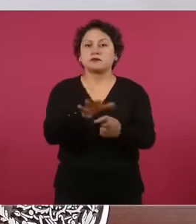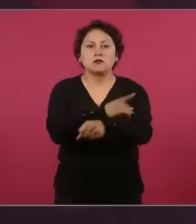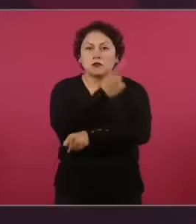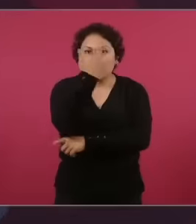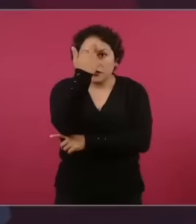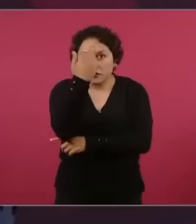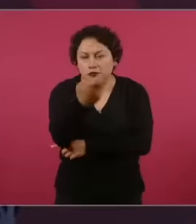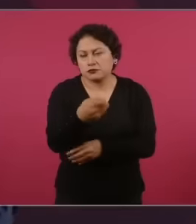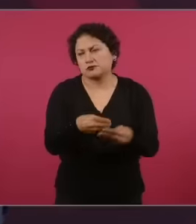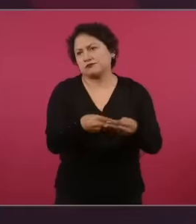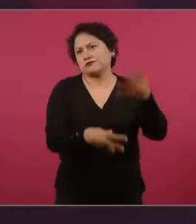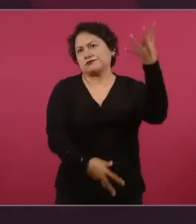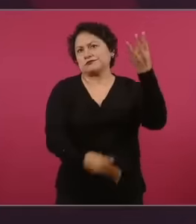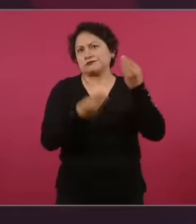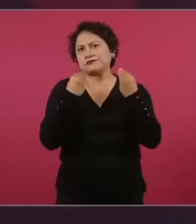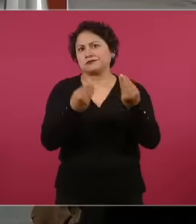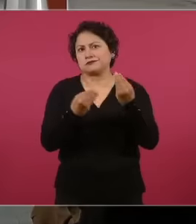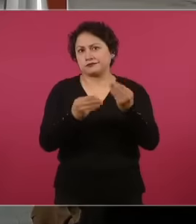Primero,